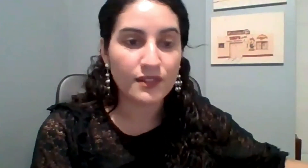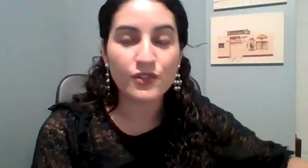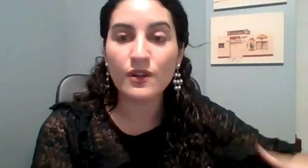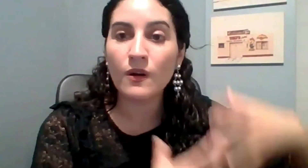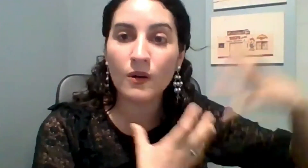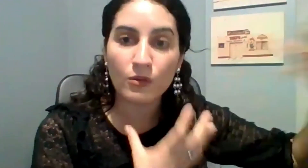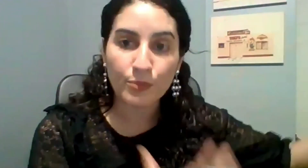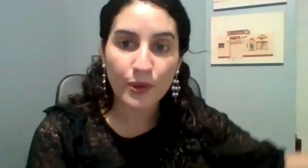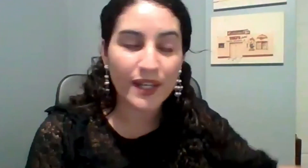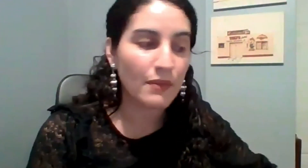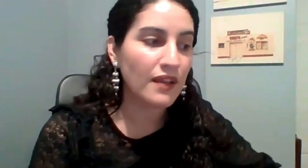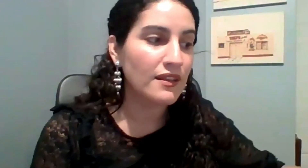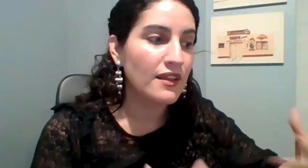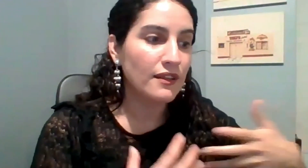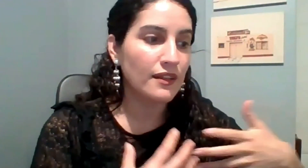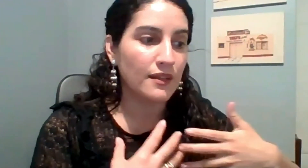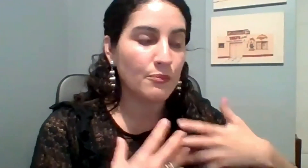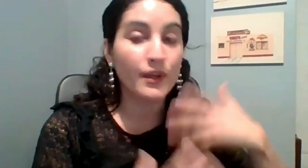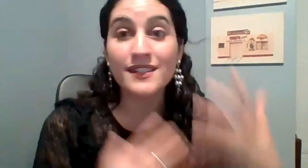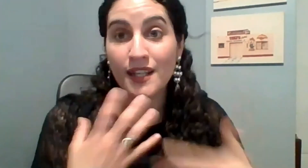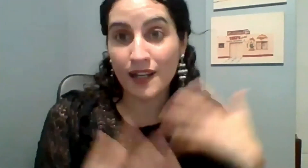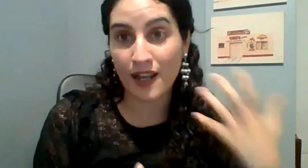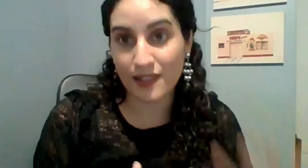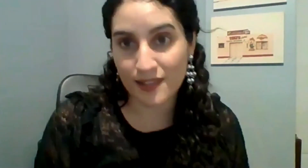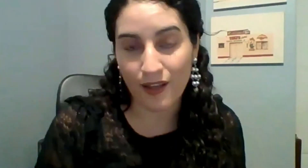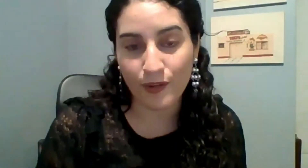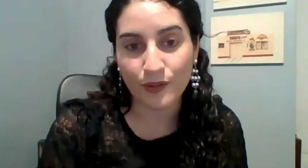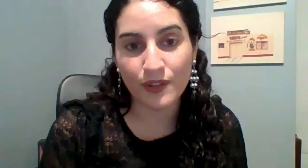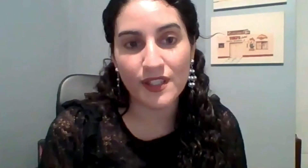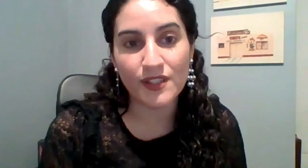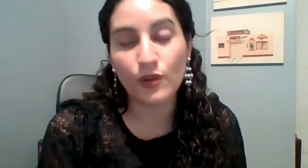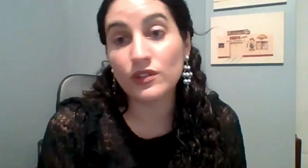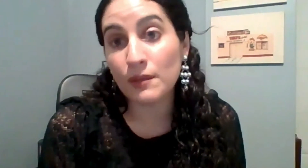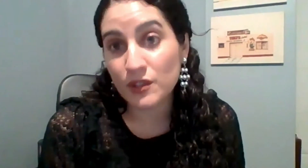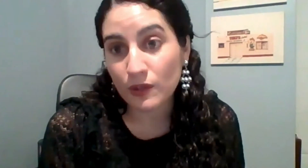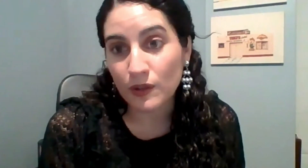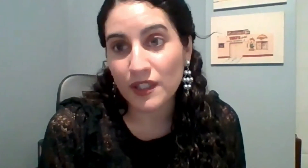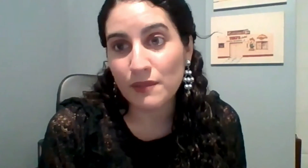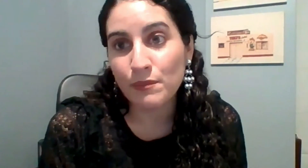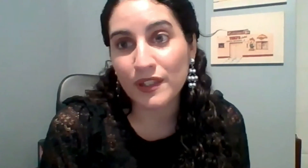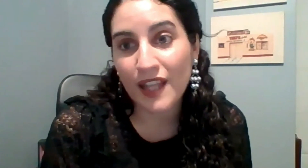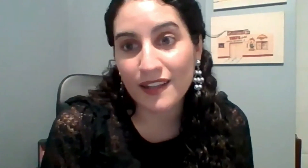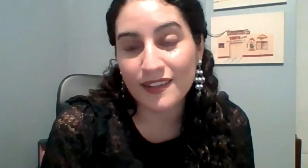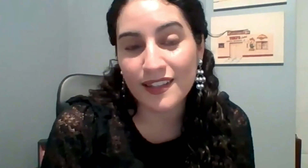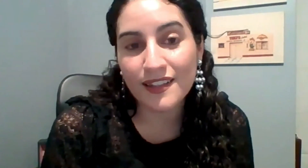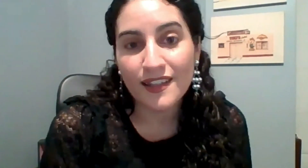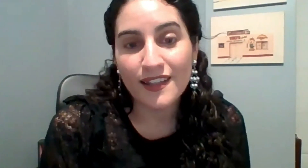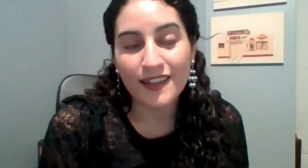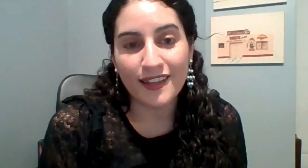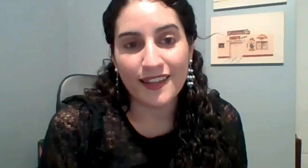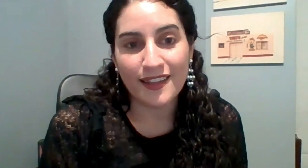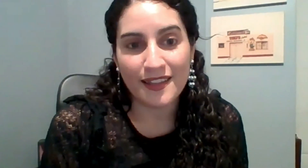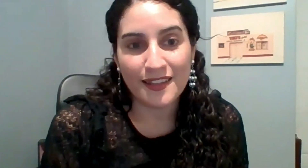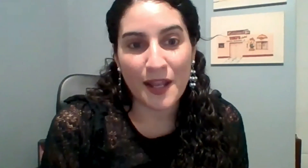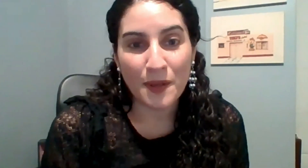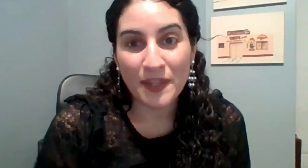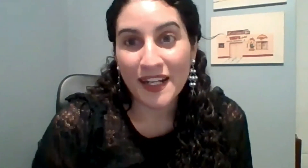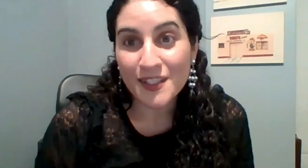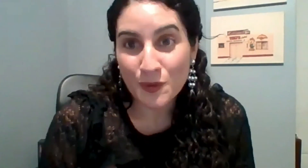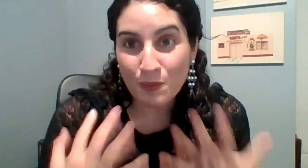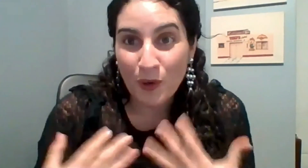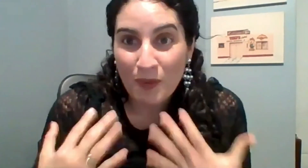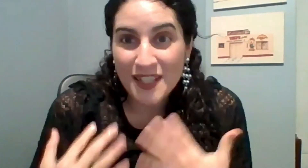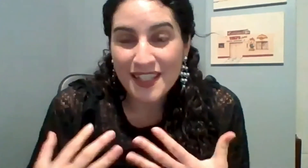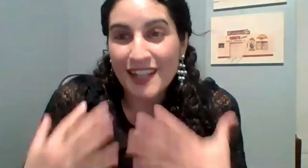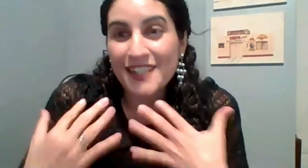Una canción, un poema, puede ser analizado, ¿no? Esa es otra metodología importante que de alguna manera